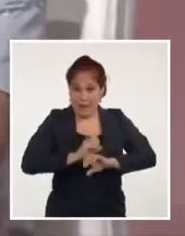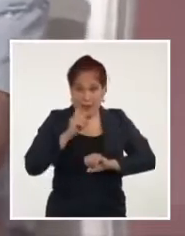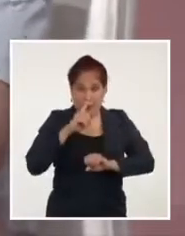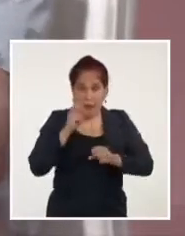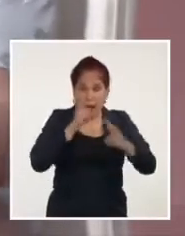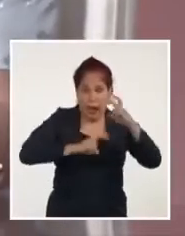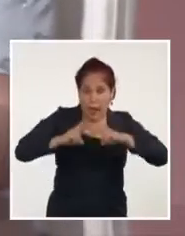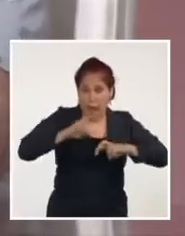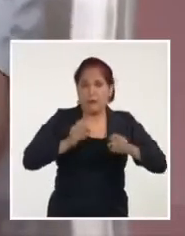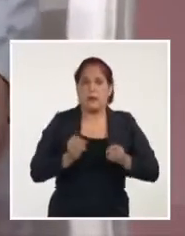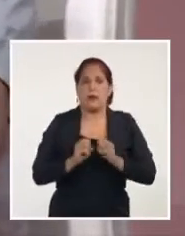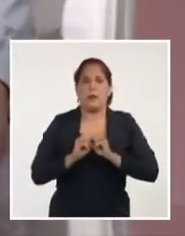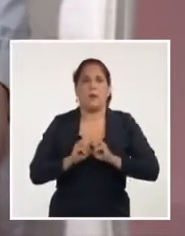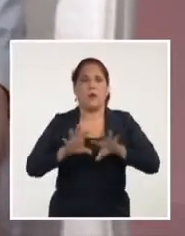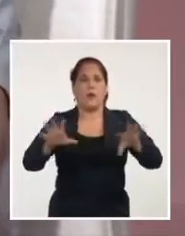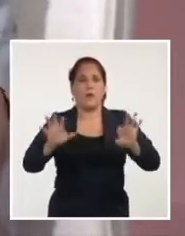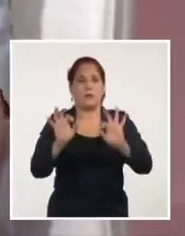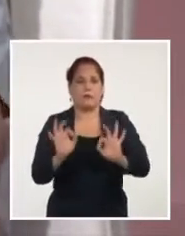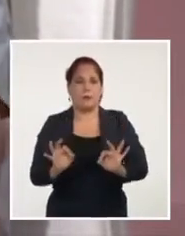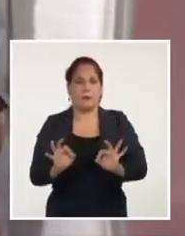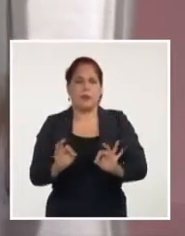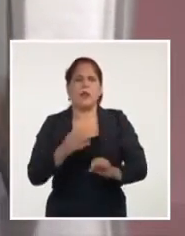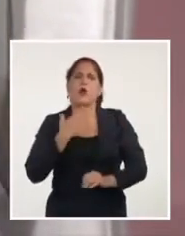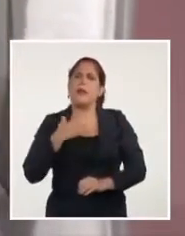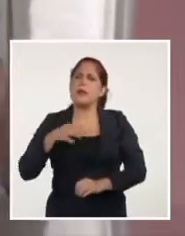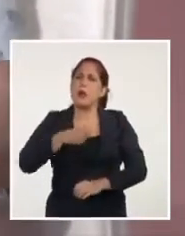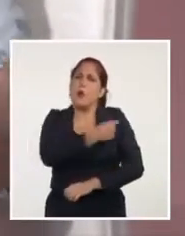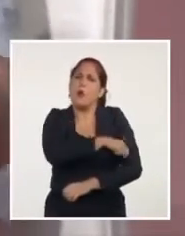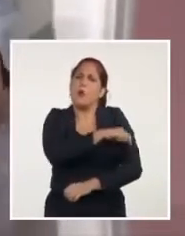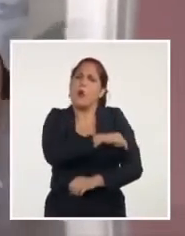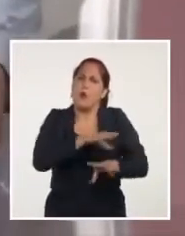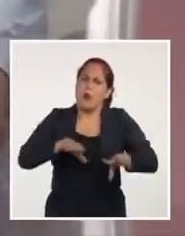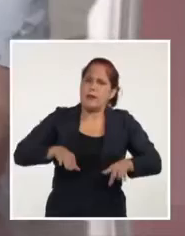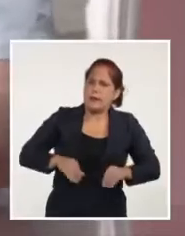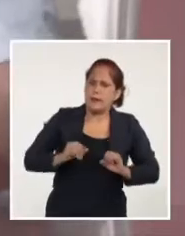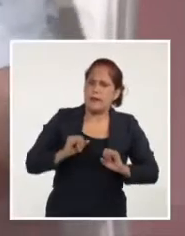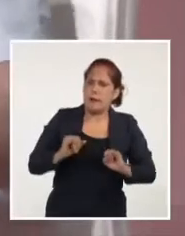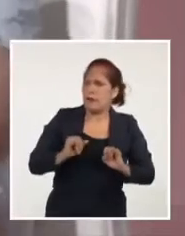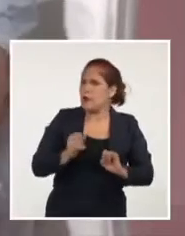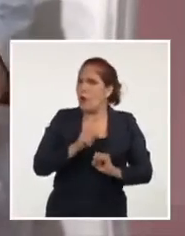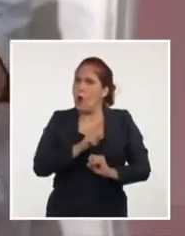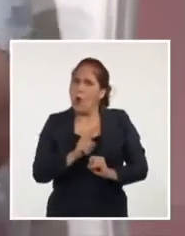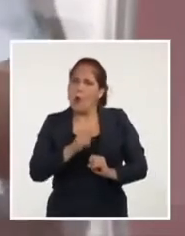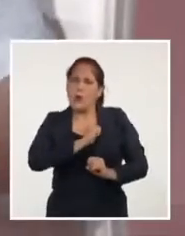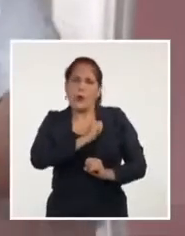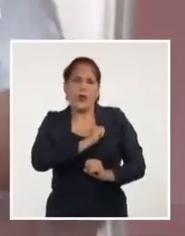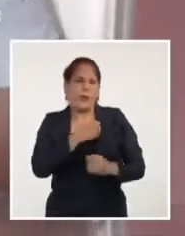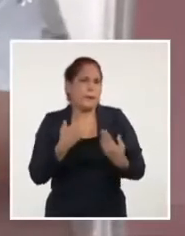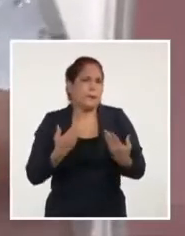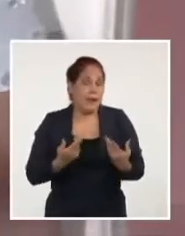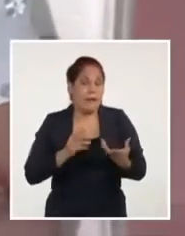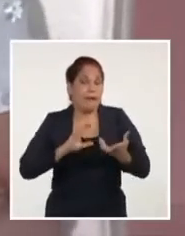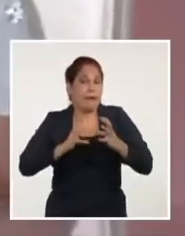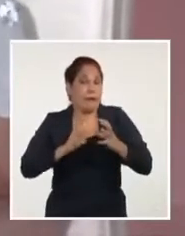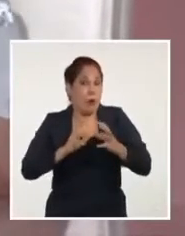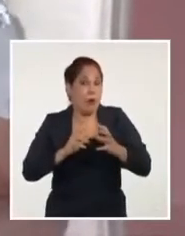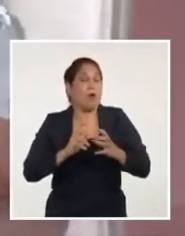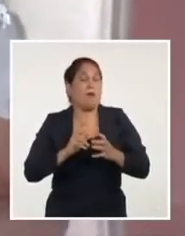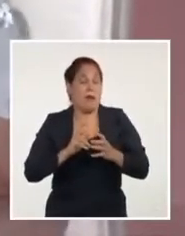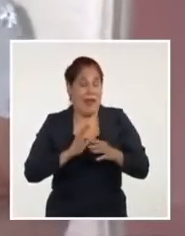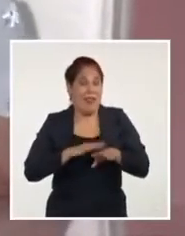bien el efecto que se desea, que se espera cumpla, y a la vez después se hacen las